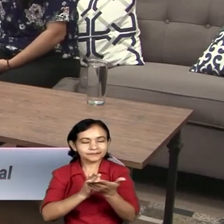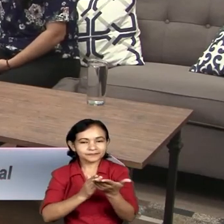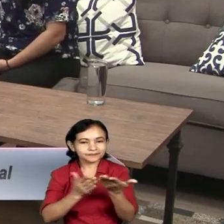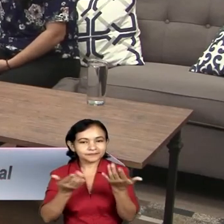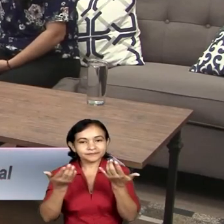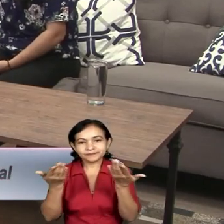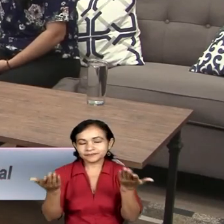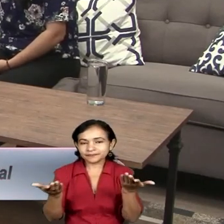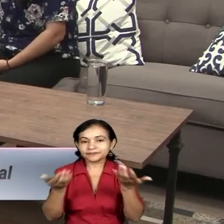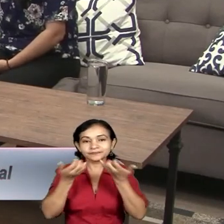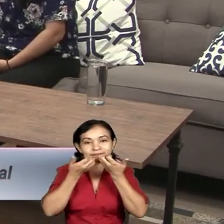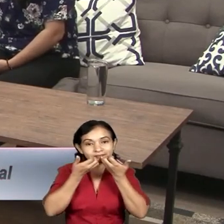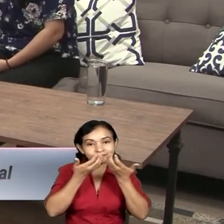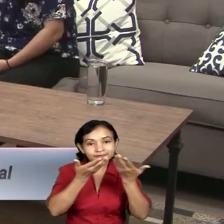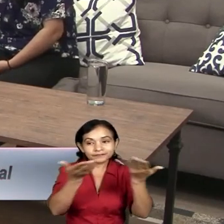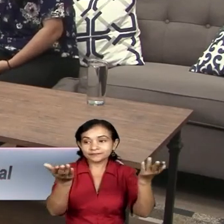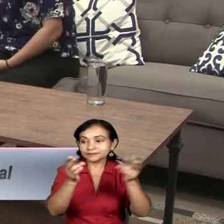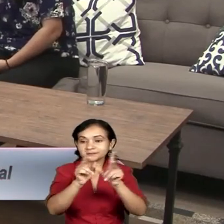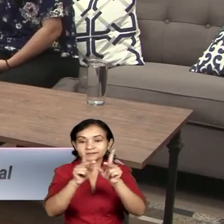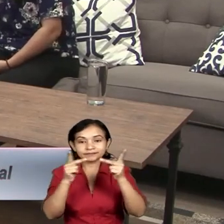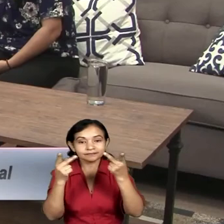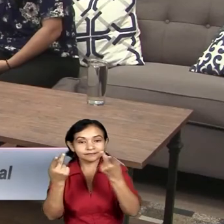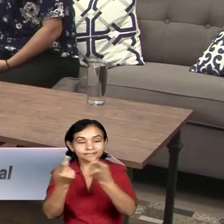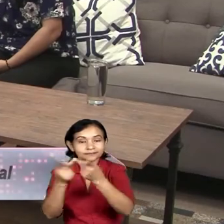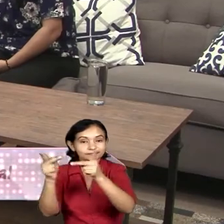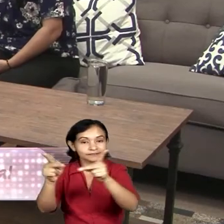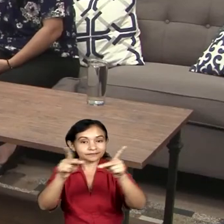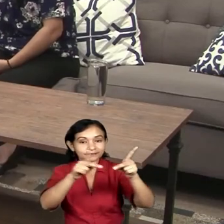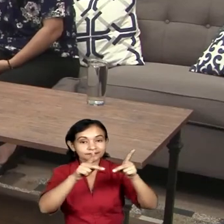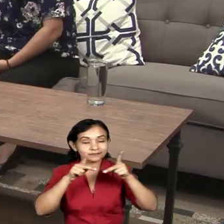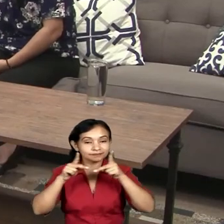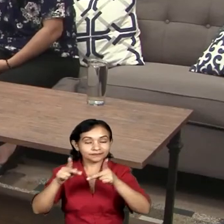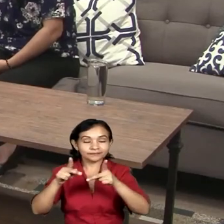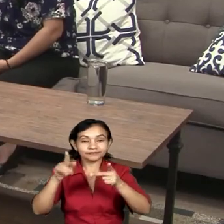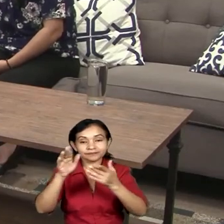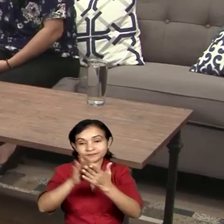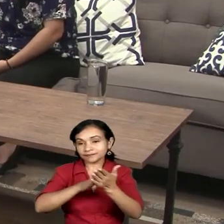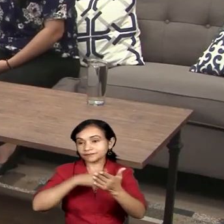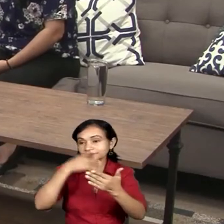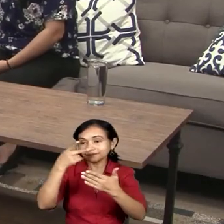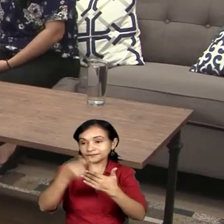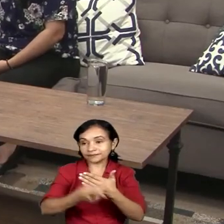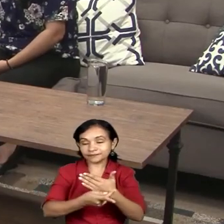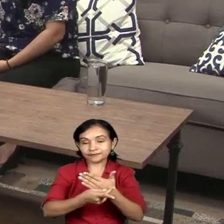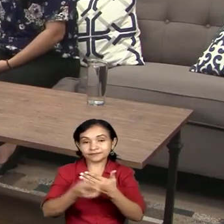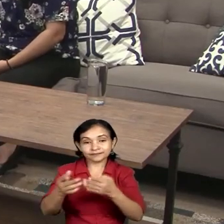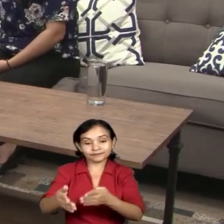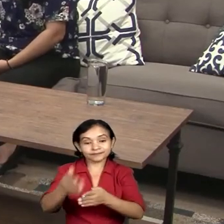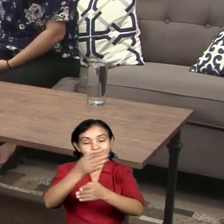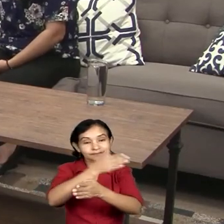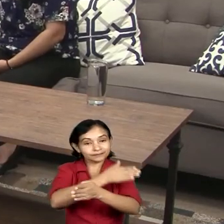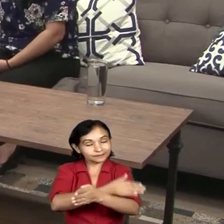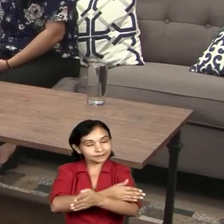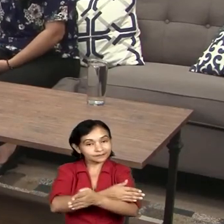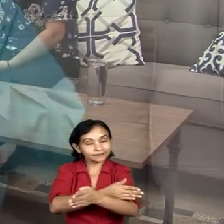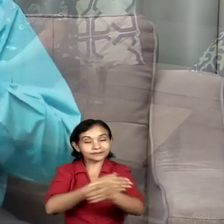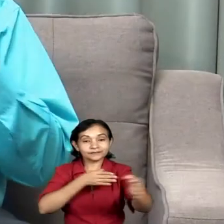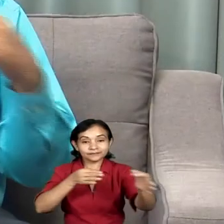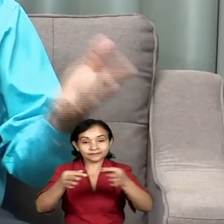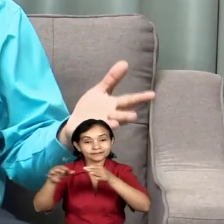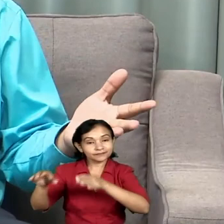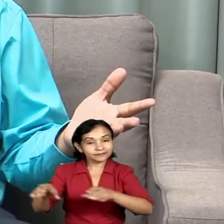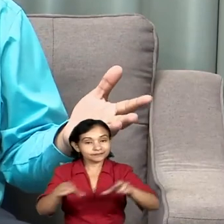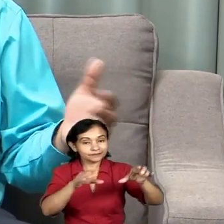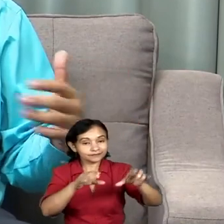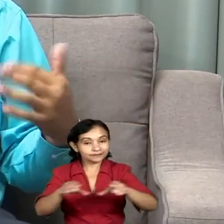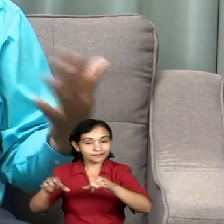algún planteamiento que querrás hacerle a la población, pues directamente a través de nuestro programa, pues ya nos has dicho lo que va a haber la actividad,